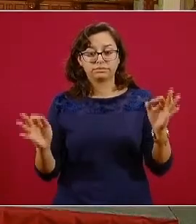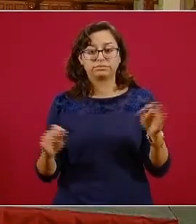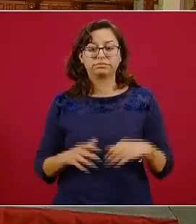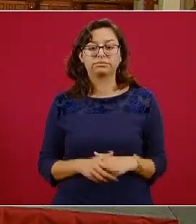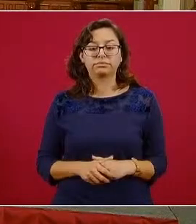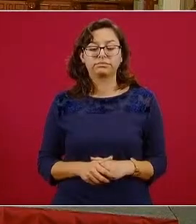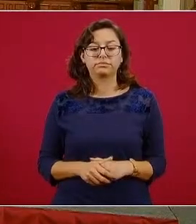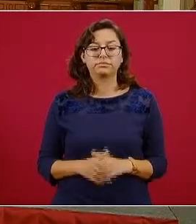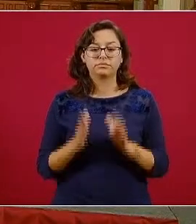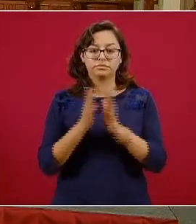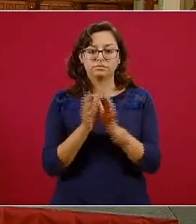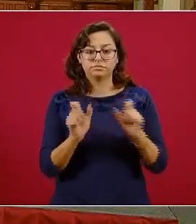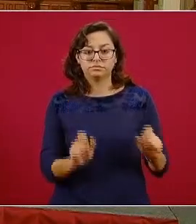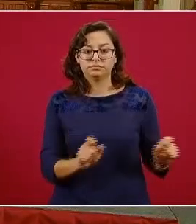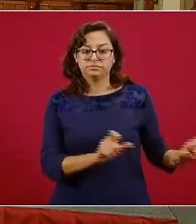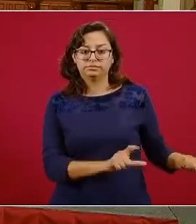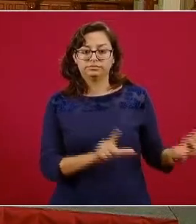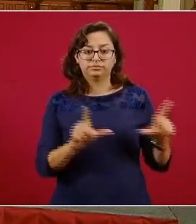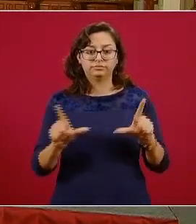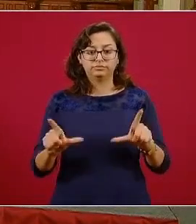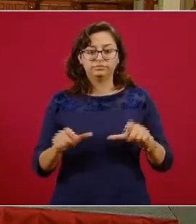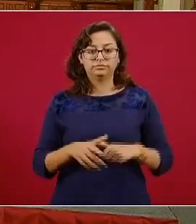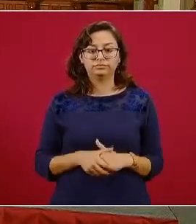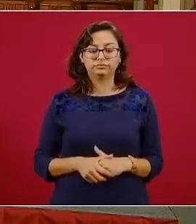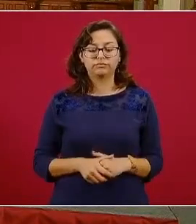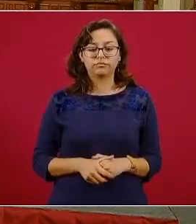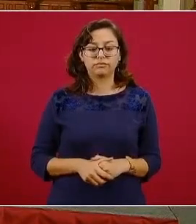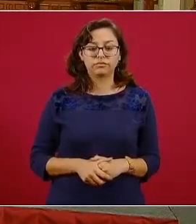Si me ponen la presentación, por favor.